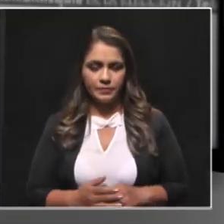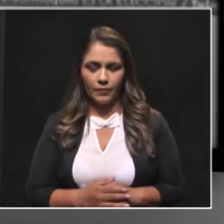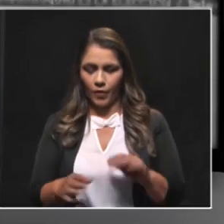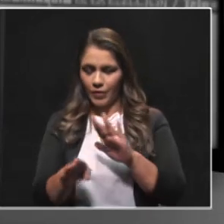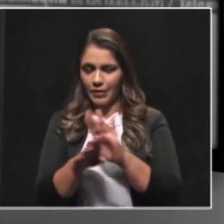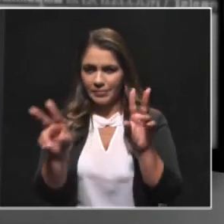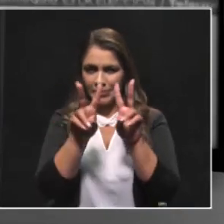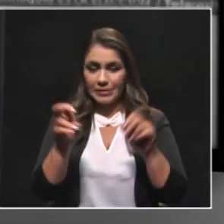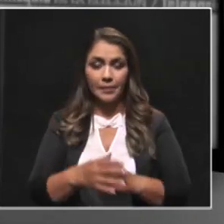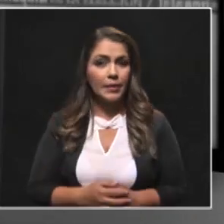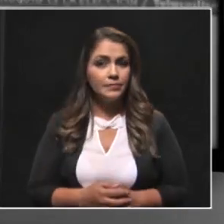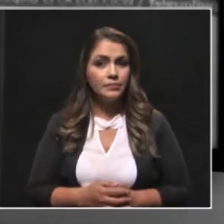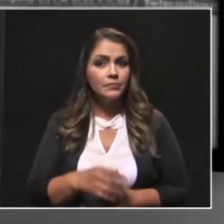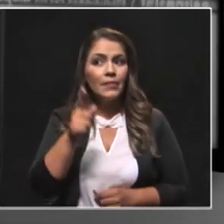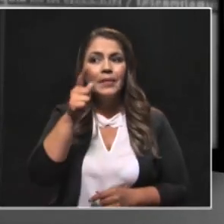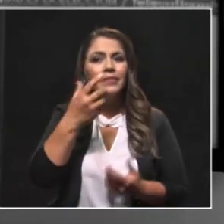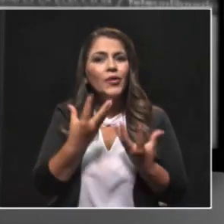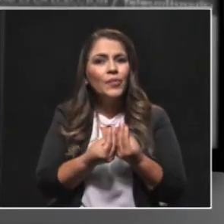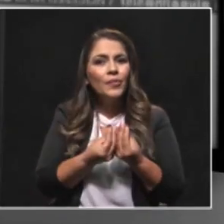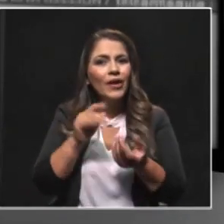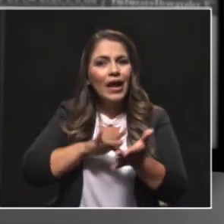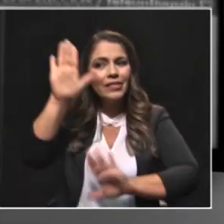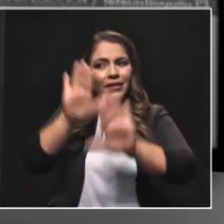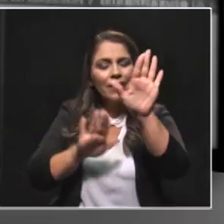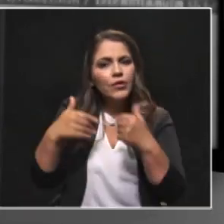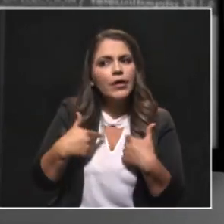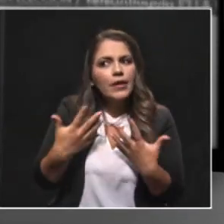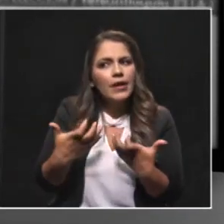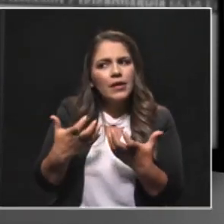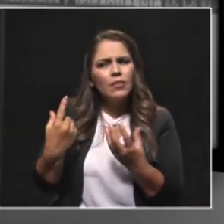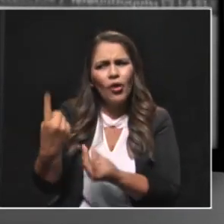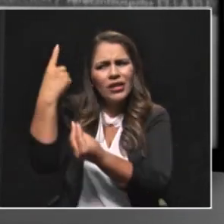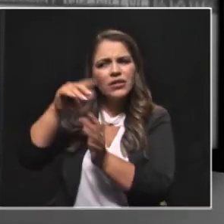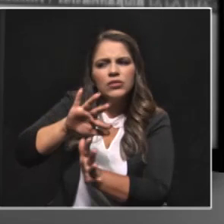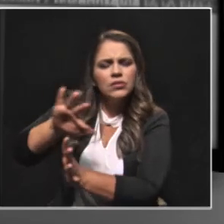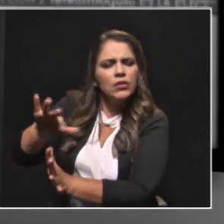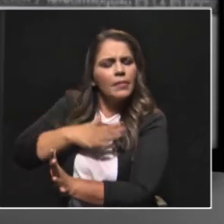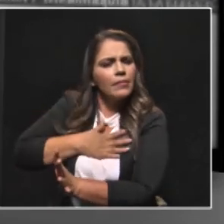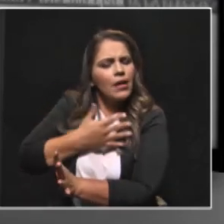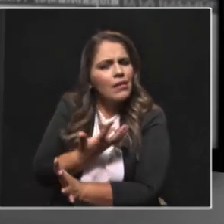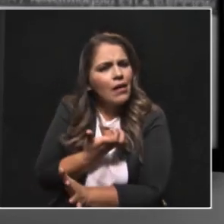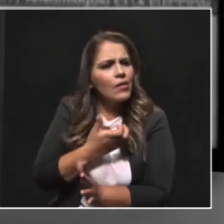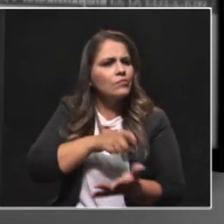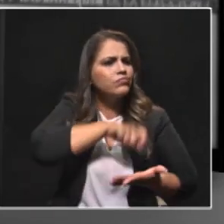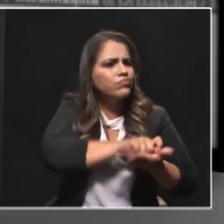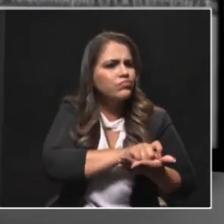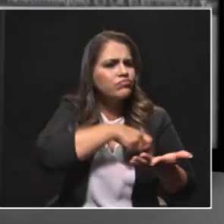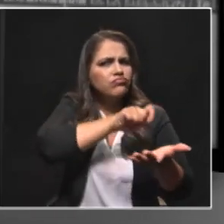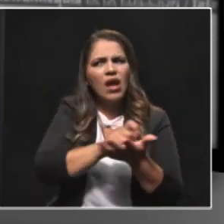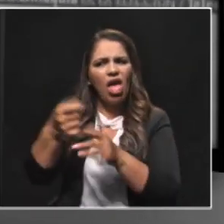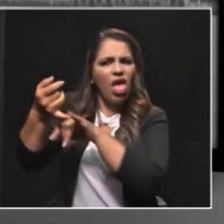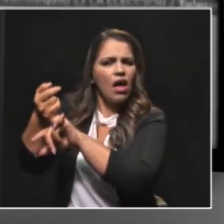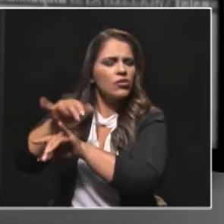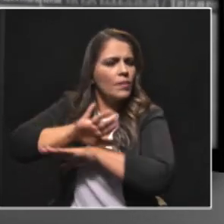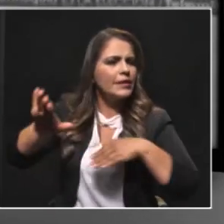Regresamos hablando del tema del inscribirse por firmas, que los ciudadanos dejen los partidos de lado y aprovechen la oportunidad de decir nos reunimos, no dependemos de ellos